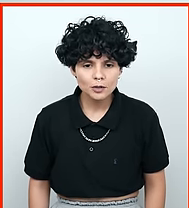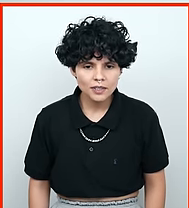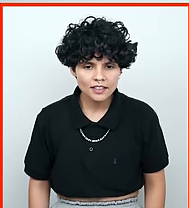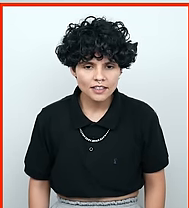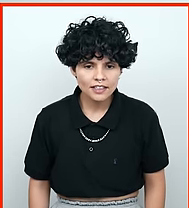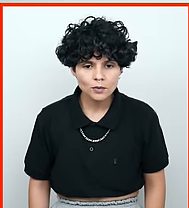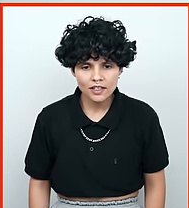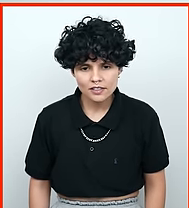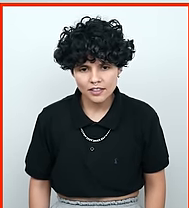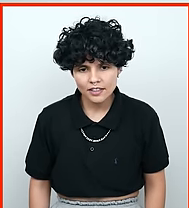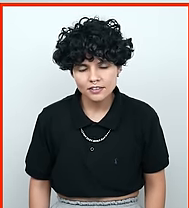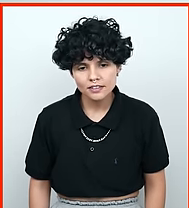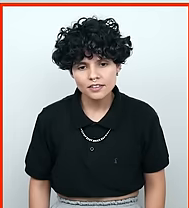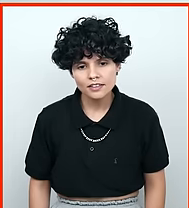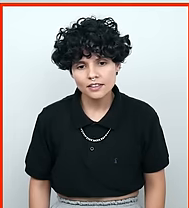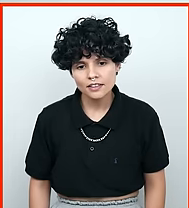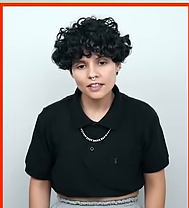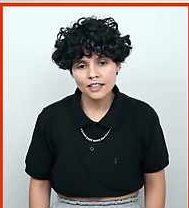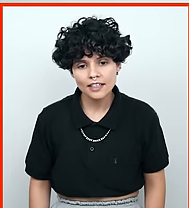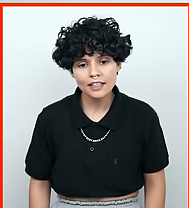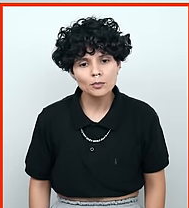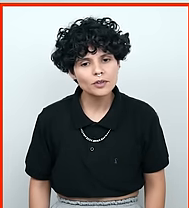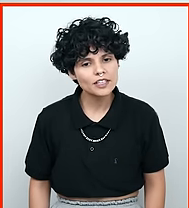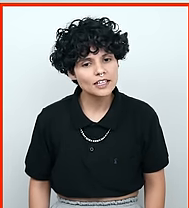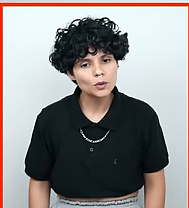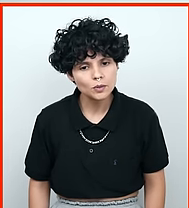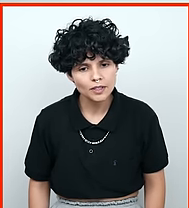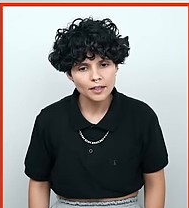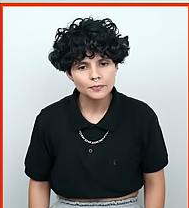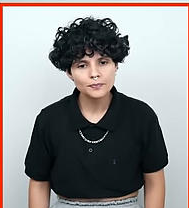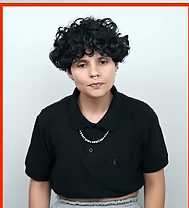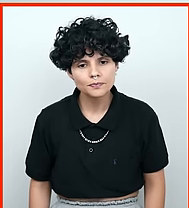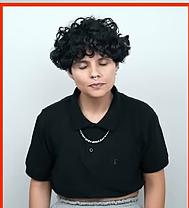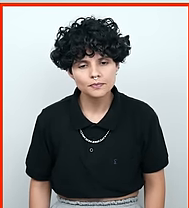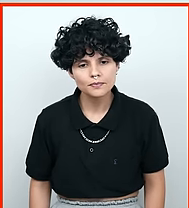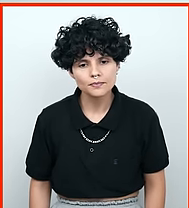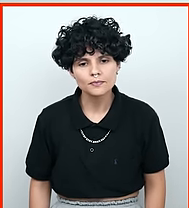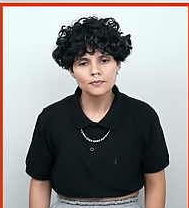soy la intérprete en lengua de señas del equipo de la Junta